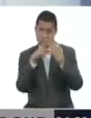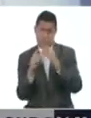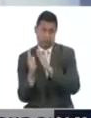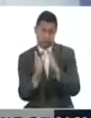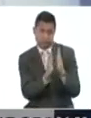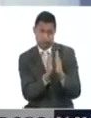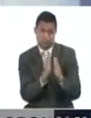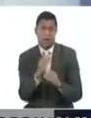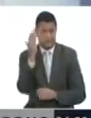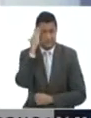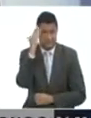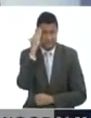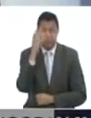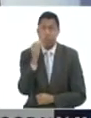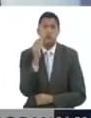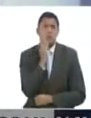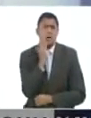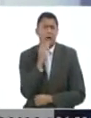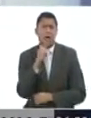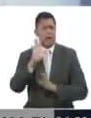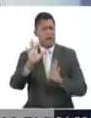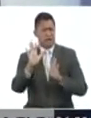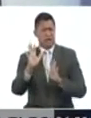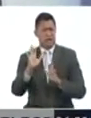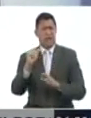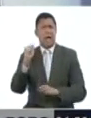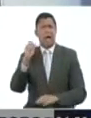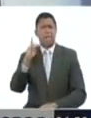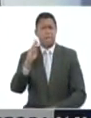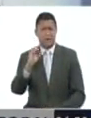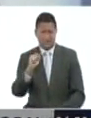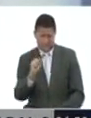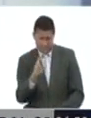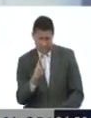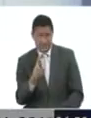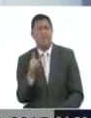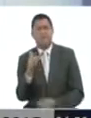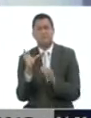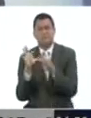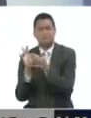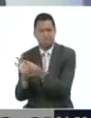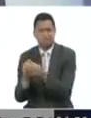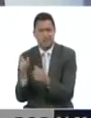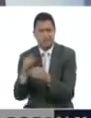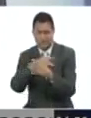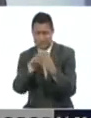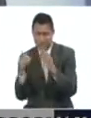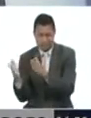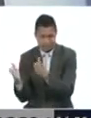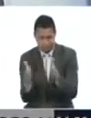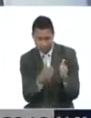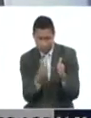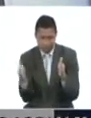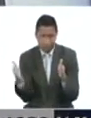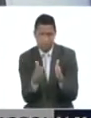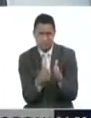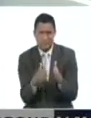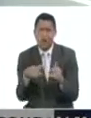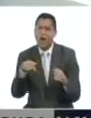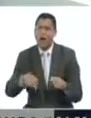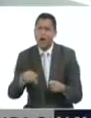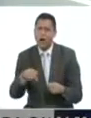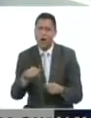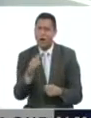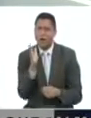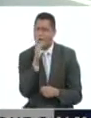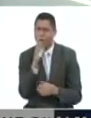tener la colación porque muchas madres preguntarán, bueno, ¿y el Asperger? Bueno, el Asperger forma parte de ese espectro de autismo. ¿Okay? En este caso, ya hoy en día ya no se